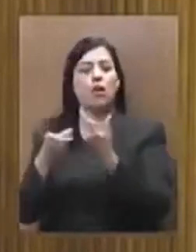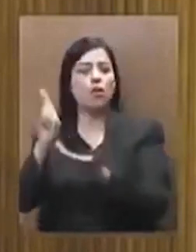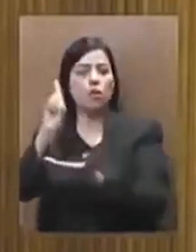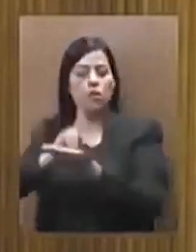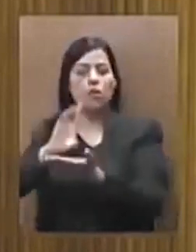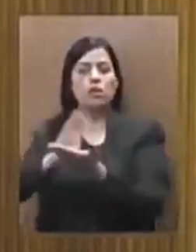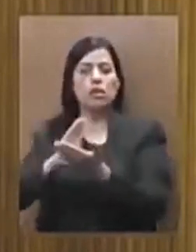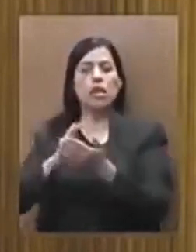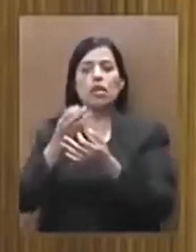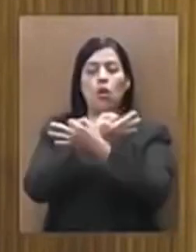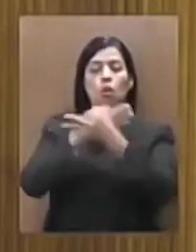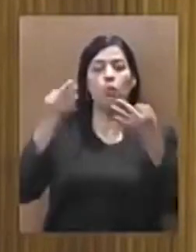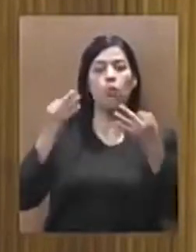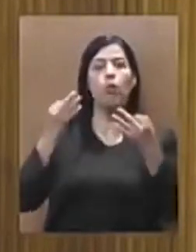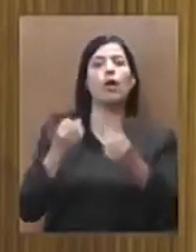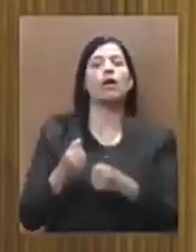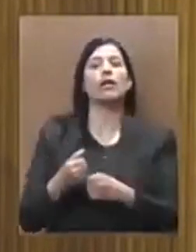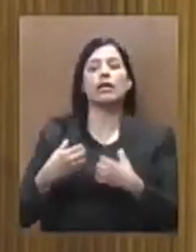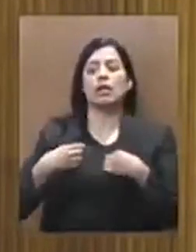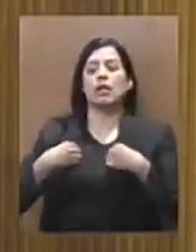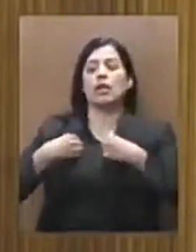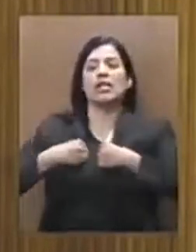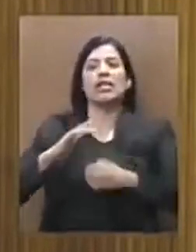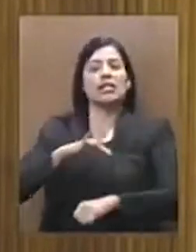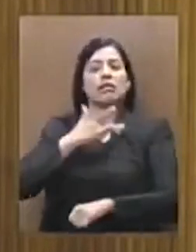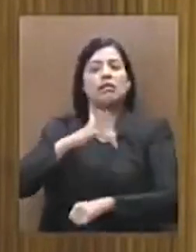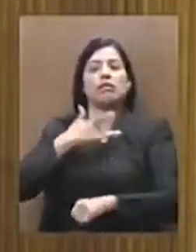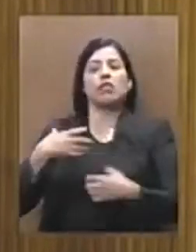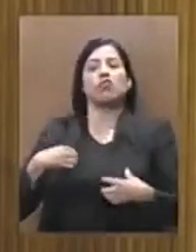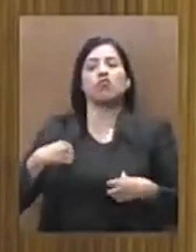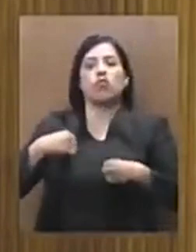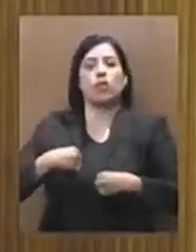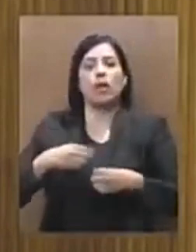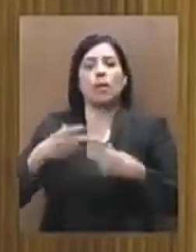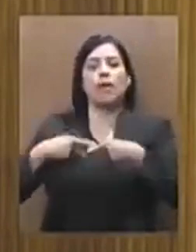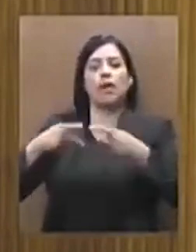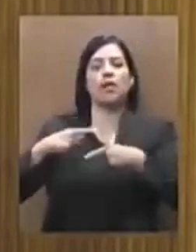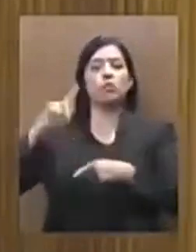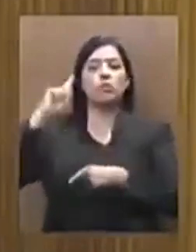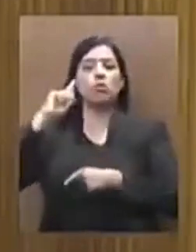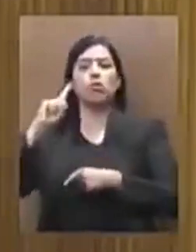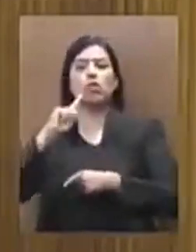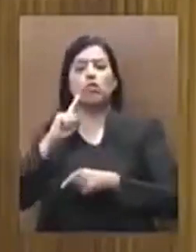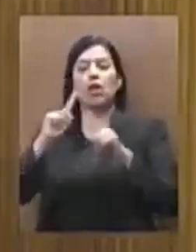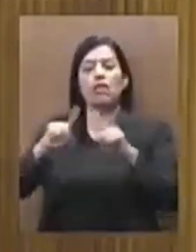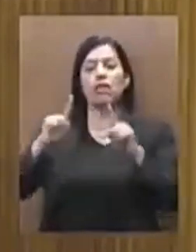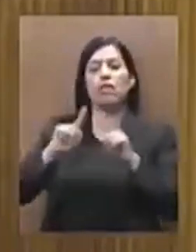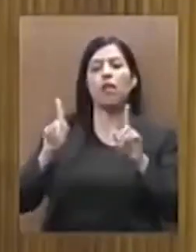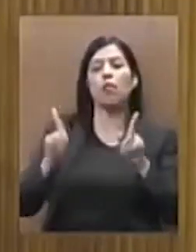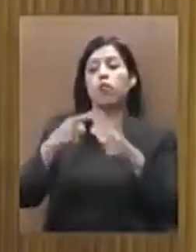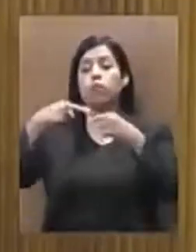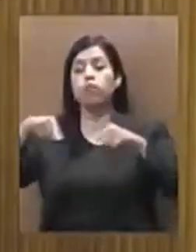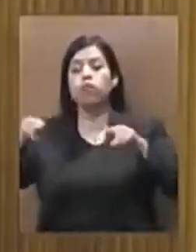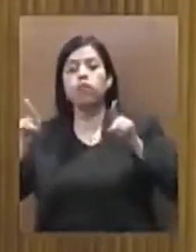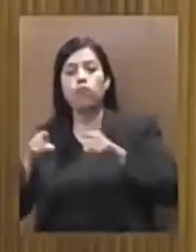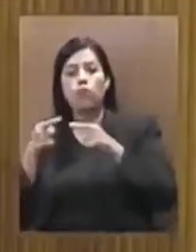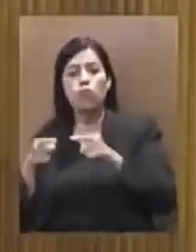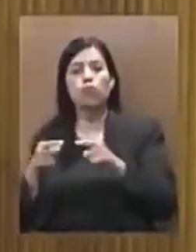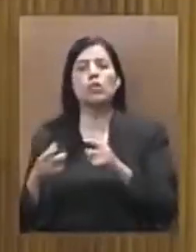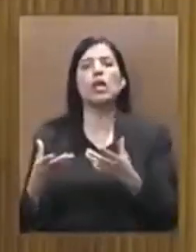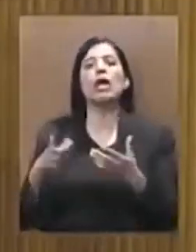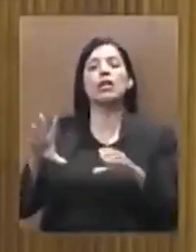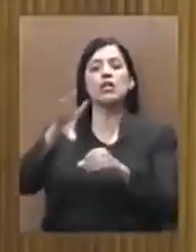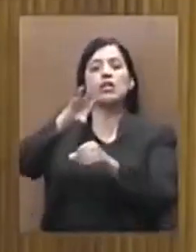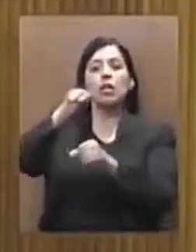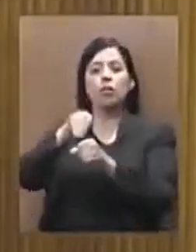y se promueve el uso de dispositivos sensoriales para personas con la condición de sordo en los espectáculos musicales y se